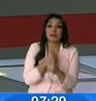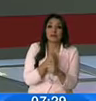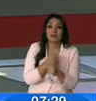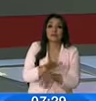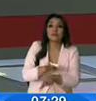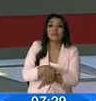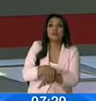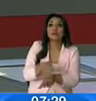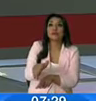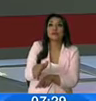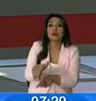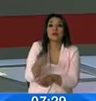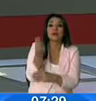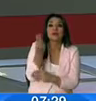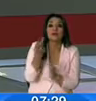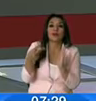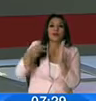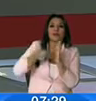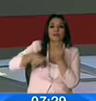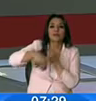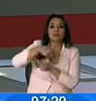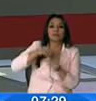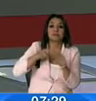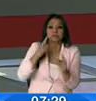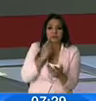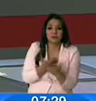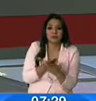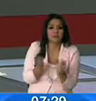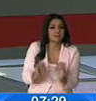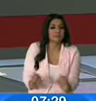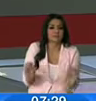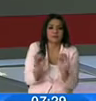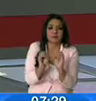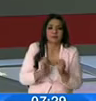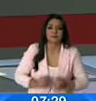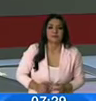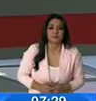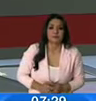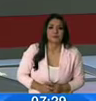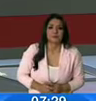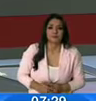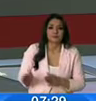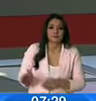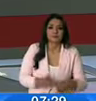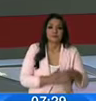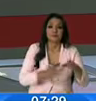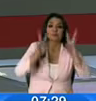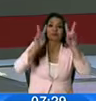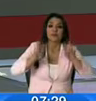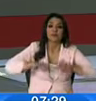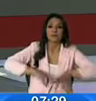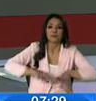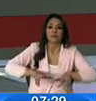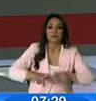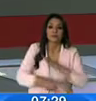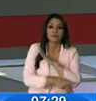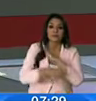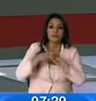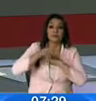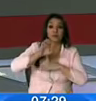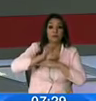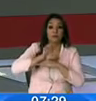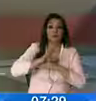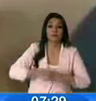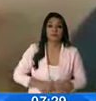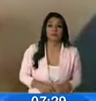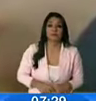por el presunto delito de lavado de activos, sin que existan pruebas en su contra en el caso de la red de corrupción de Petroecuador. Veamos.